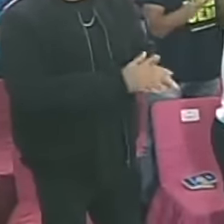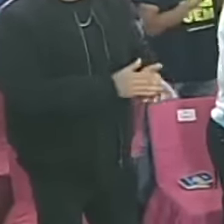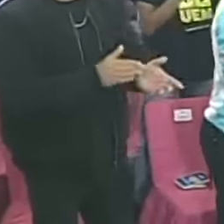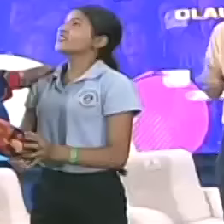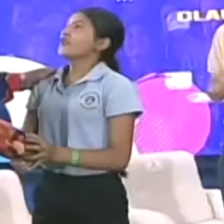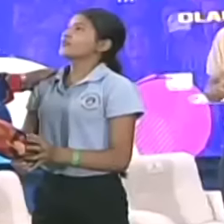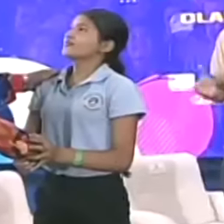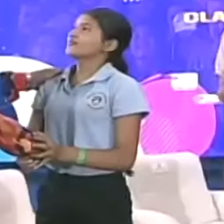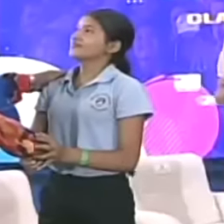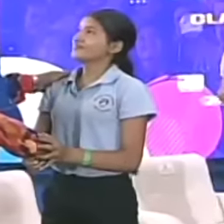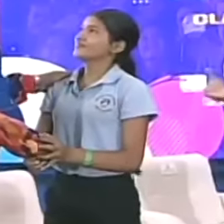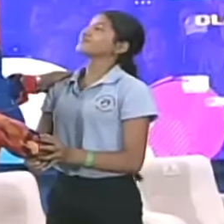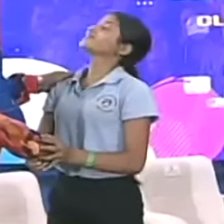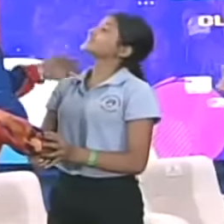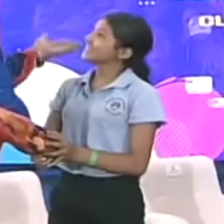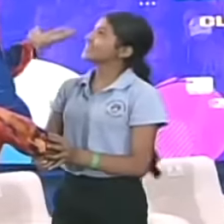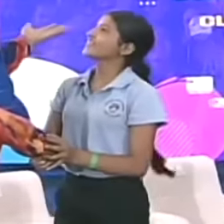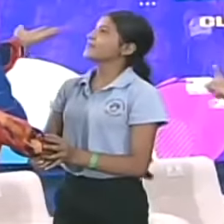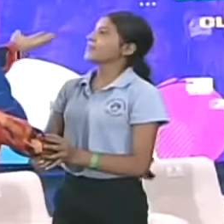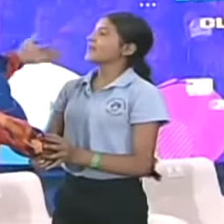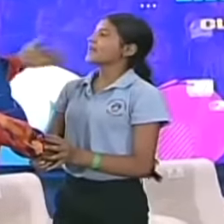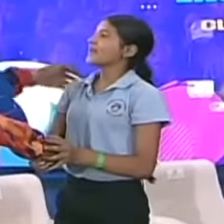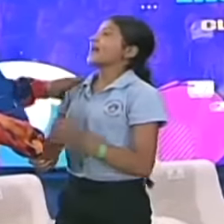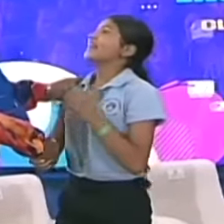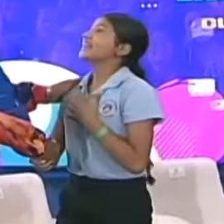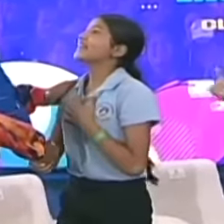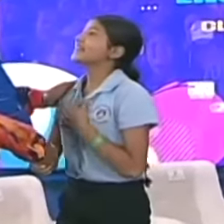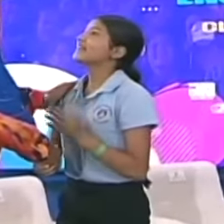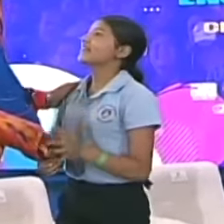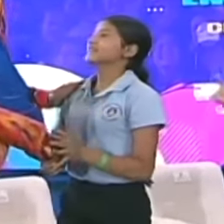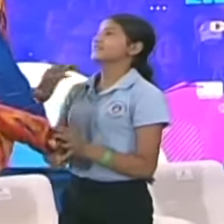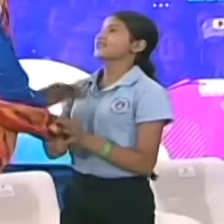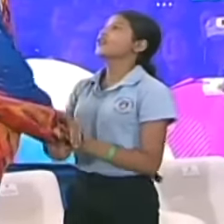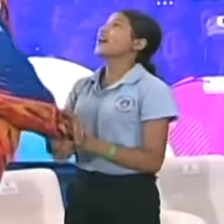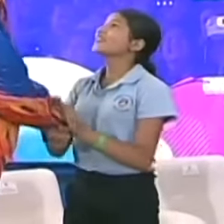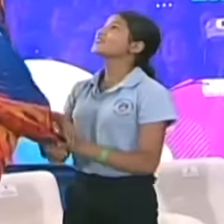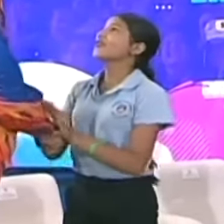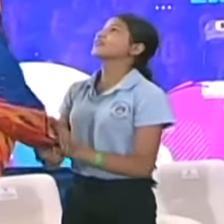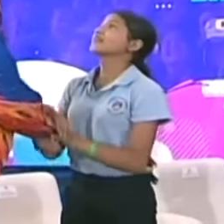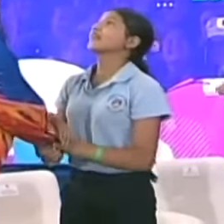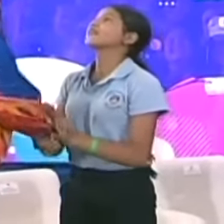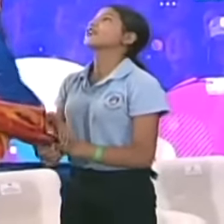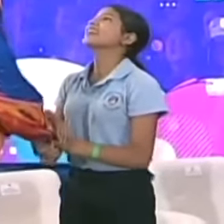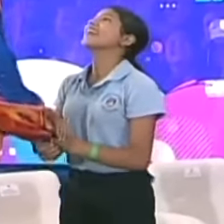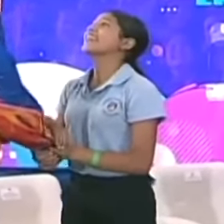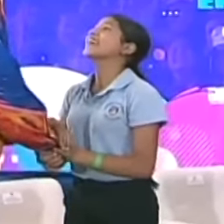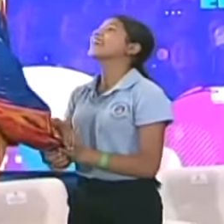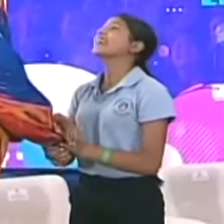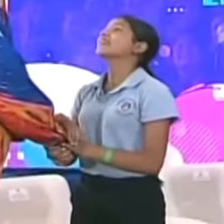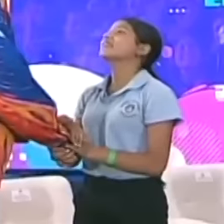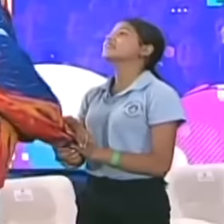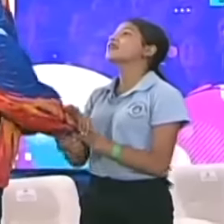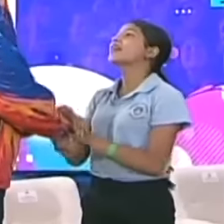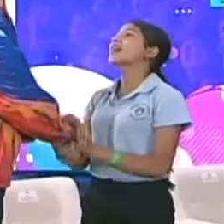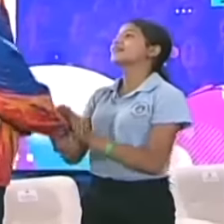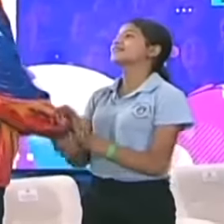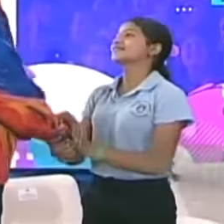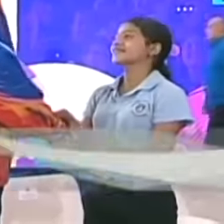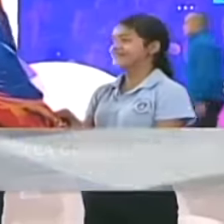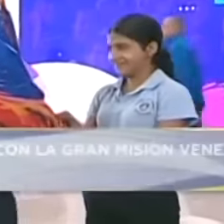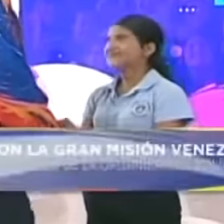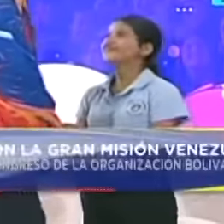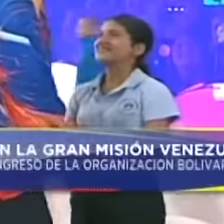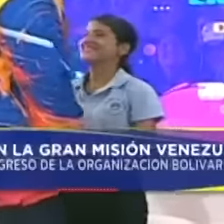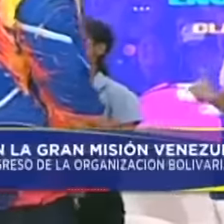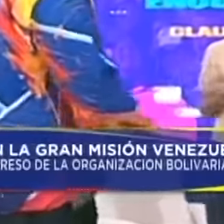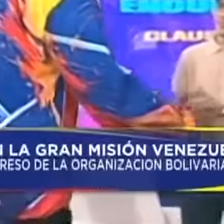me para tirar dinero traigo el maletín y yo quiero que tú lo muevas primero que suenes yo sé que tú te